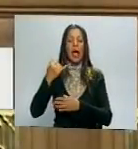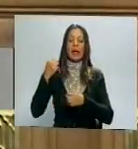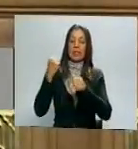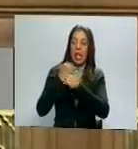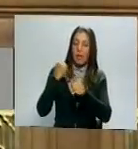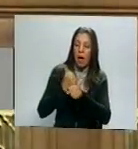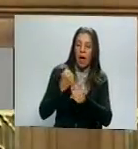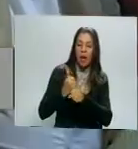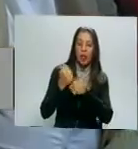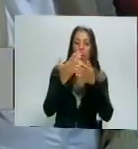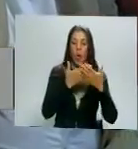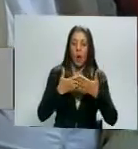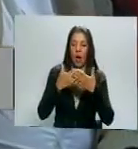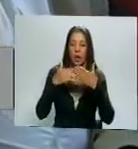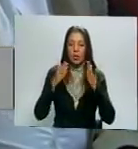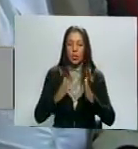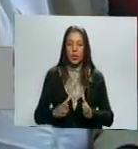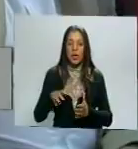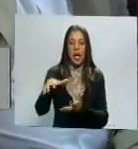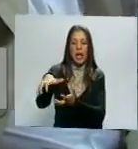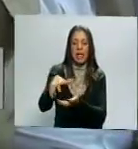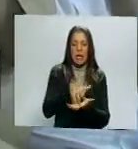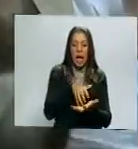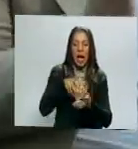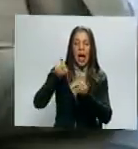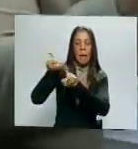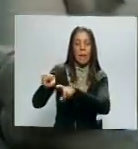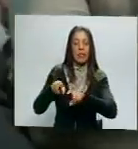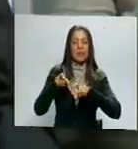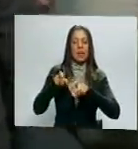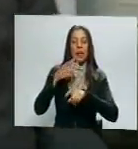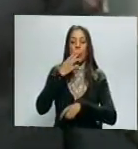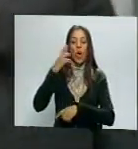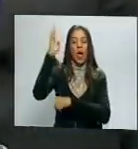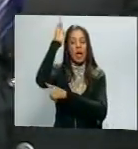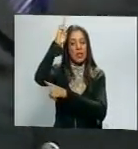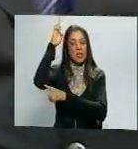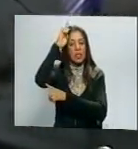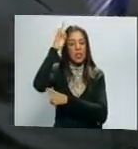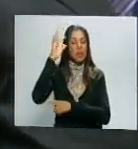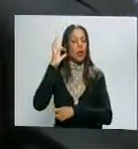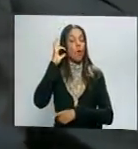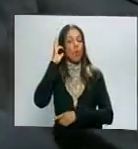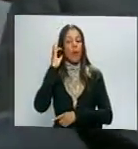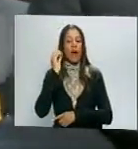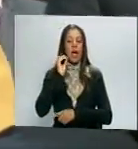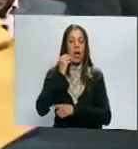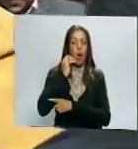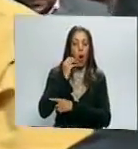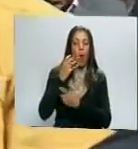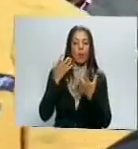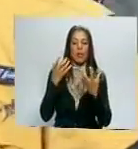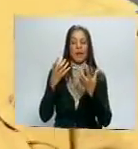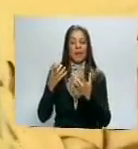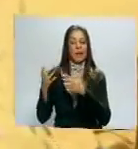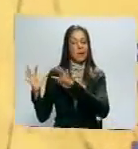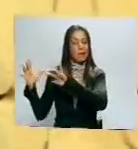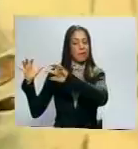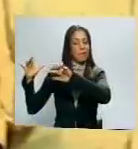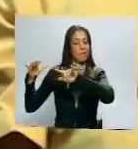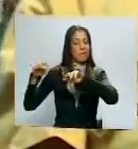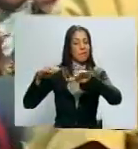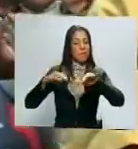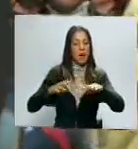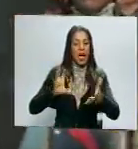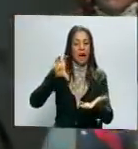estudiantes, campesinos, indígenas, mujeres, jóvenes, que